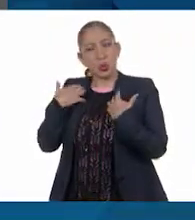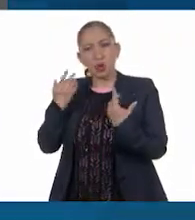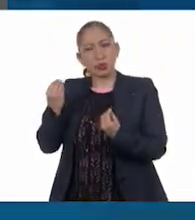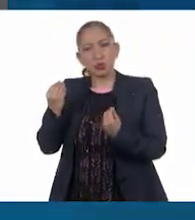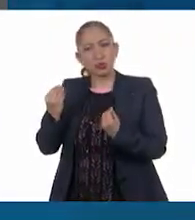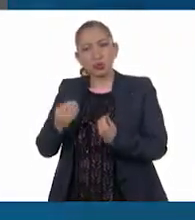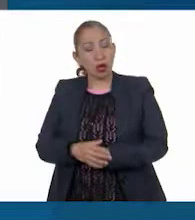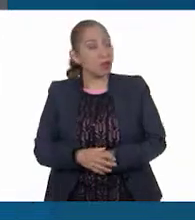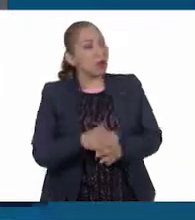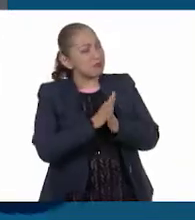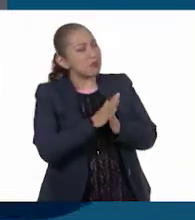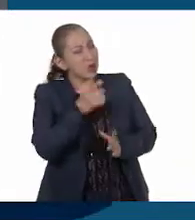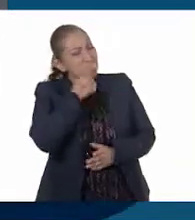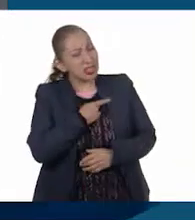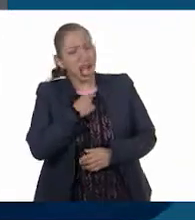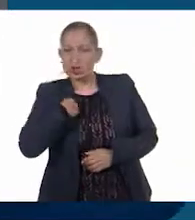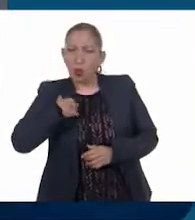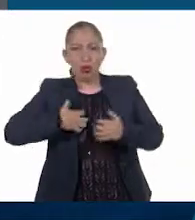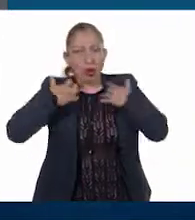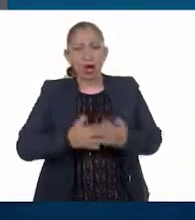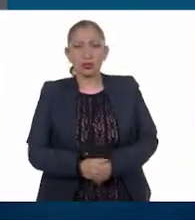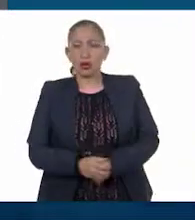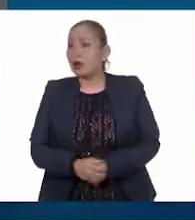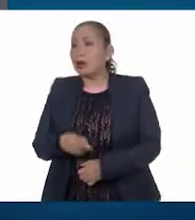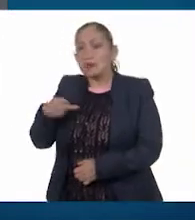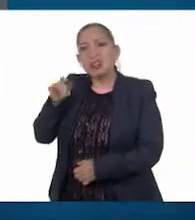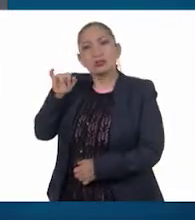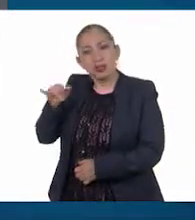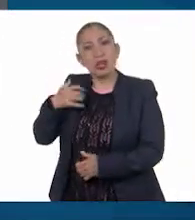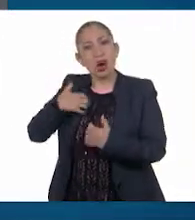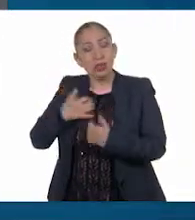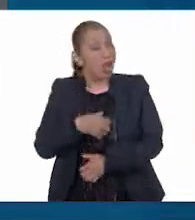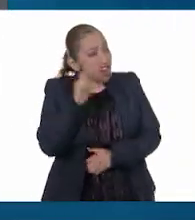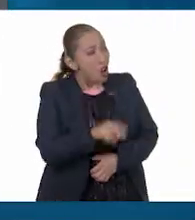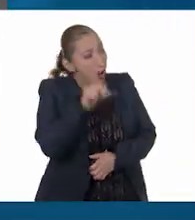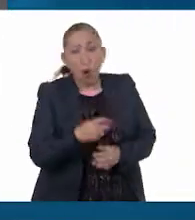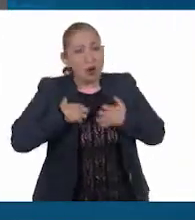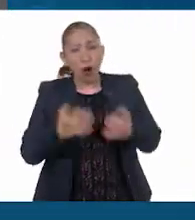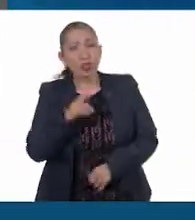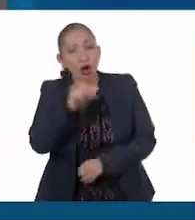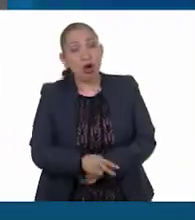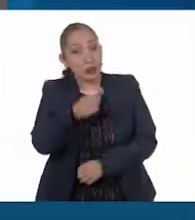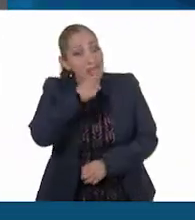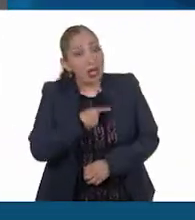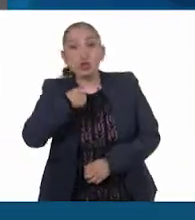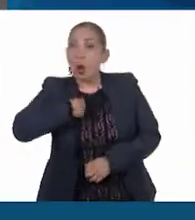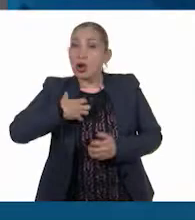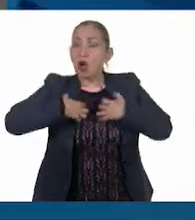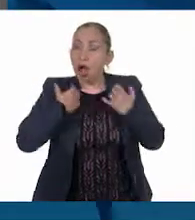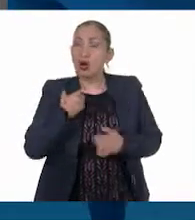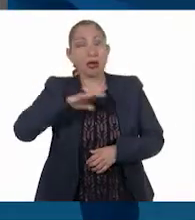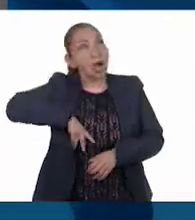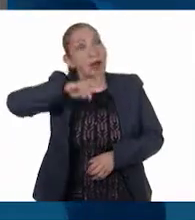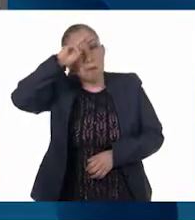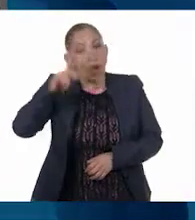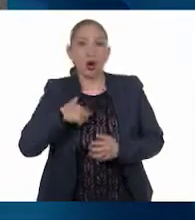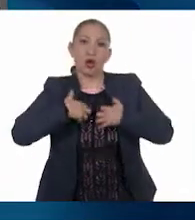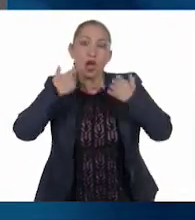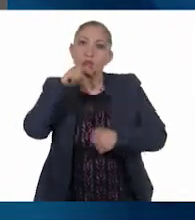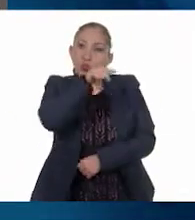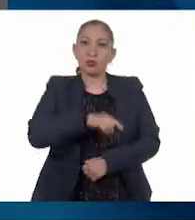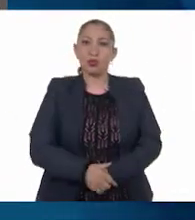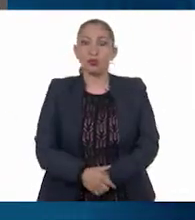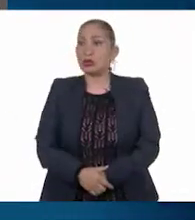enojado. Ay, por favor, no me digas que estoy enojado, ¿sí? Pero es que sí estás. No, no estoy enojado. Si me dices que estoy enojado, pues me estás haciendo enojar